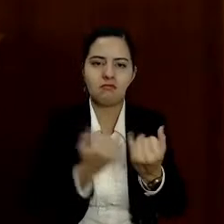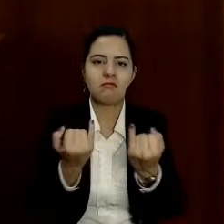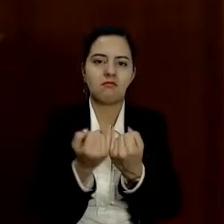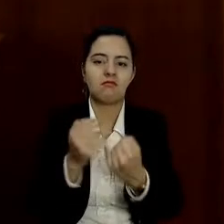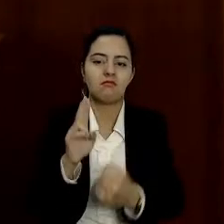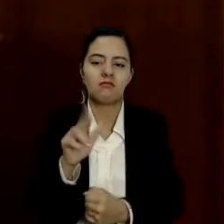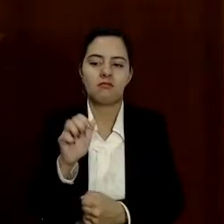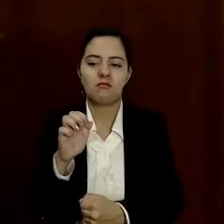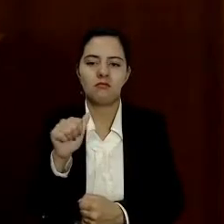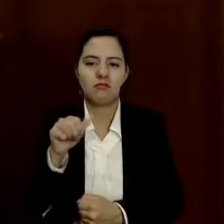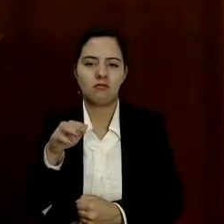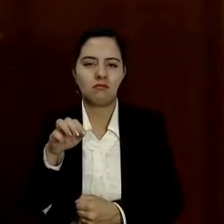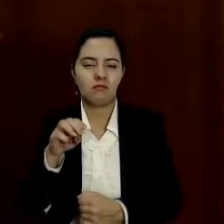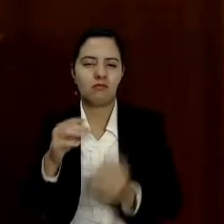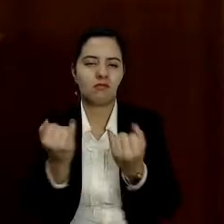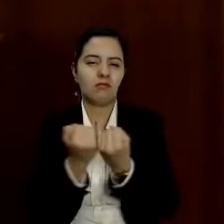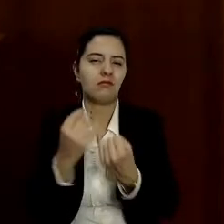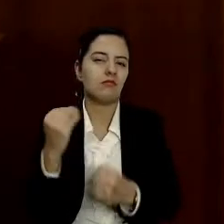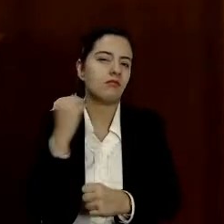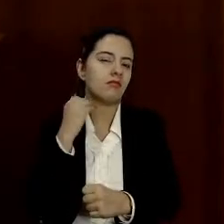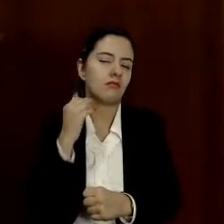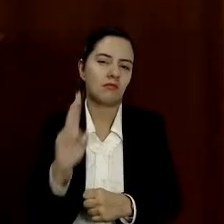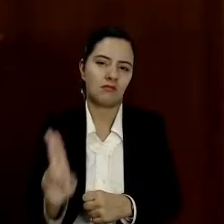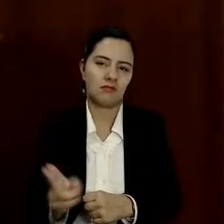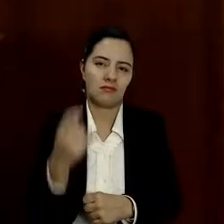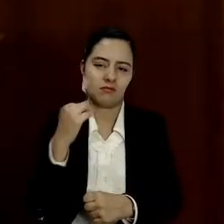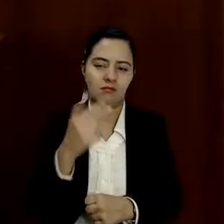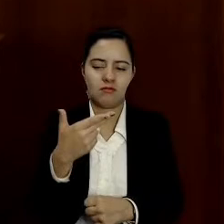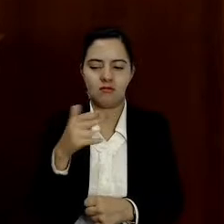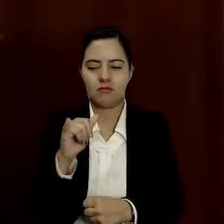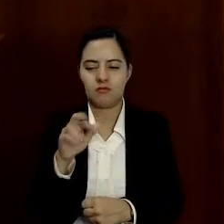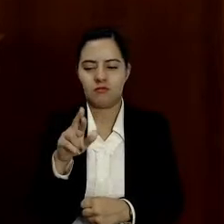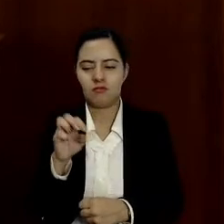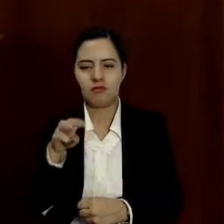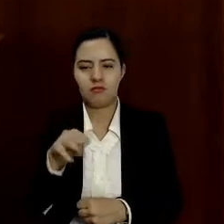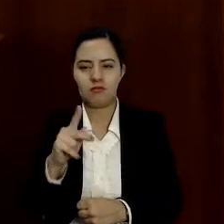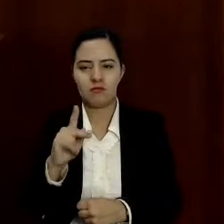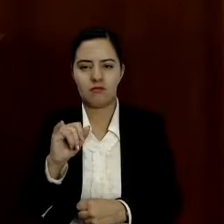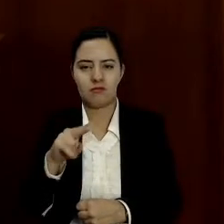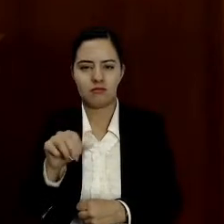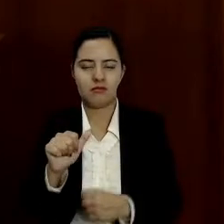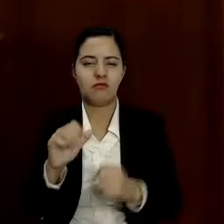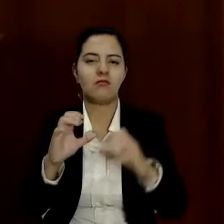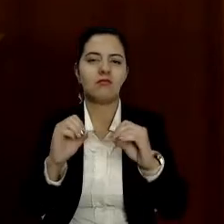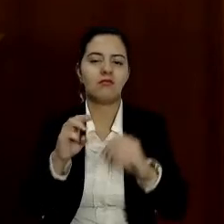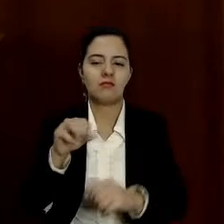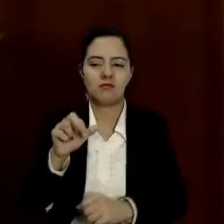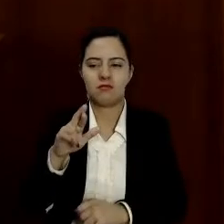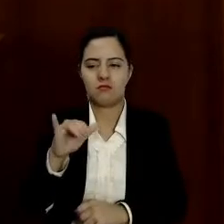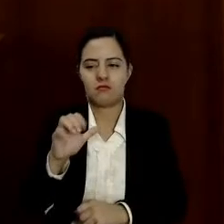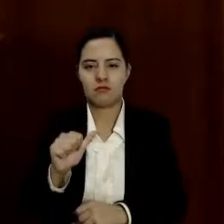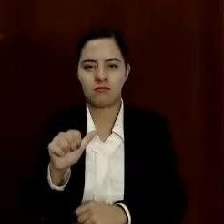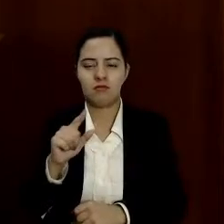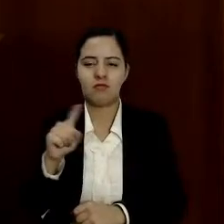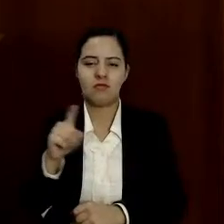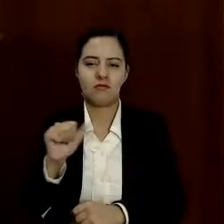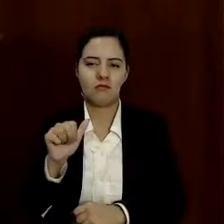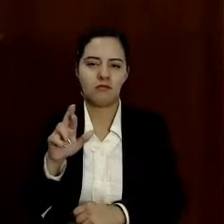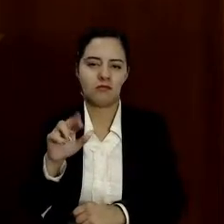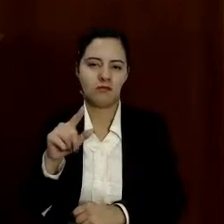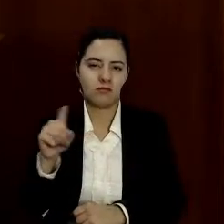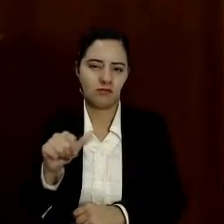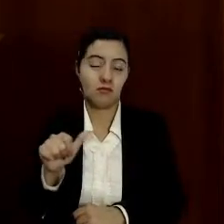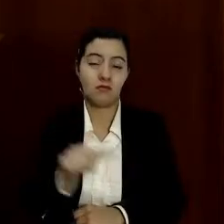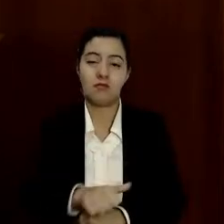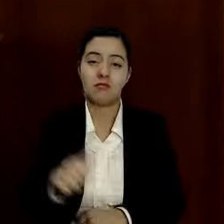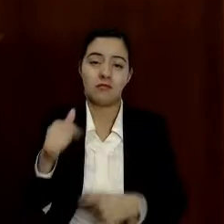y abogados de la universidad, como Irán Piña o María de la Luz Zarza y otros altos funcionarios del gabinete